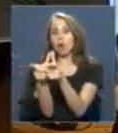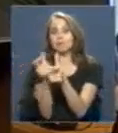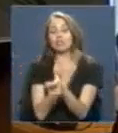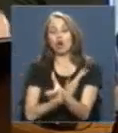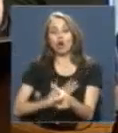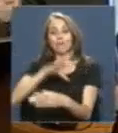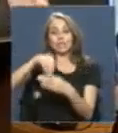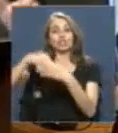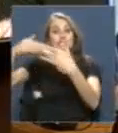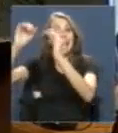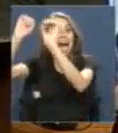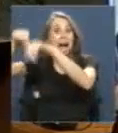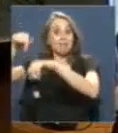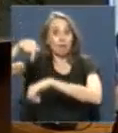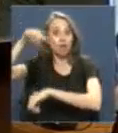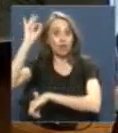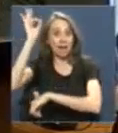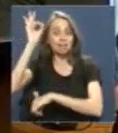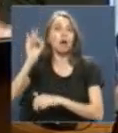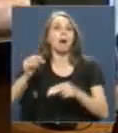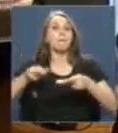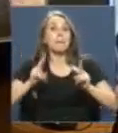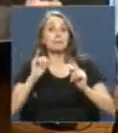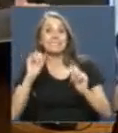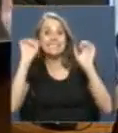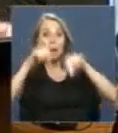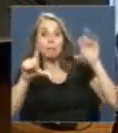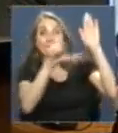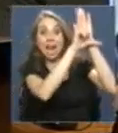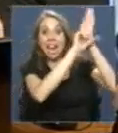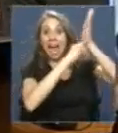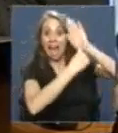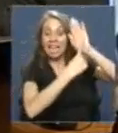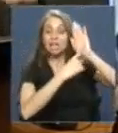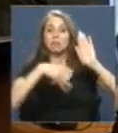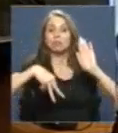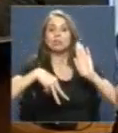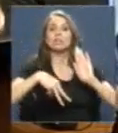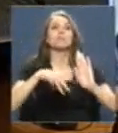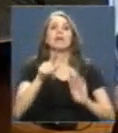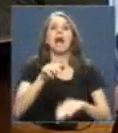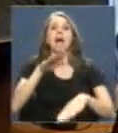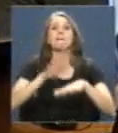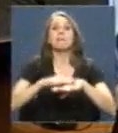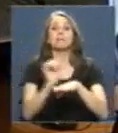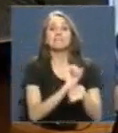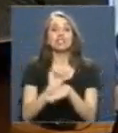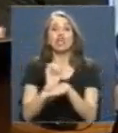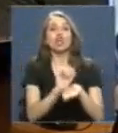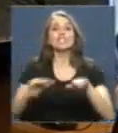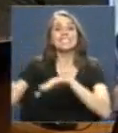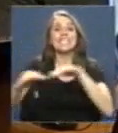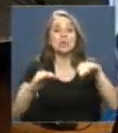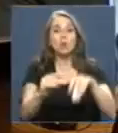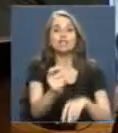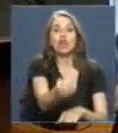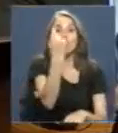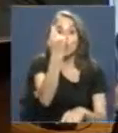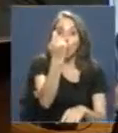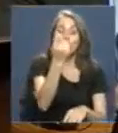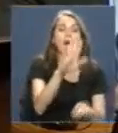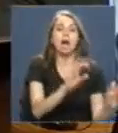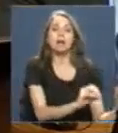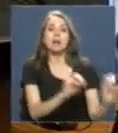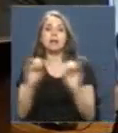Interior, que va a permitir que los municipios puedan postergar el cobro del permiso de circulación y tantos otros